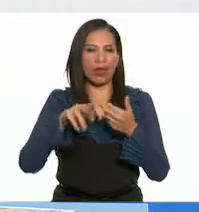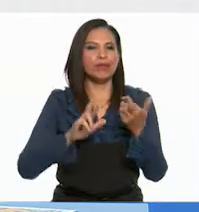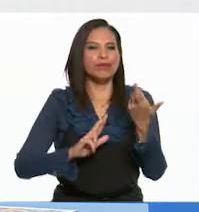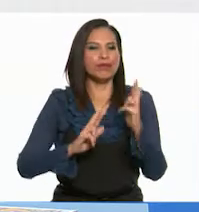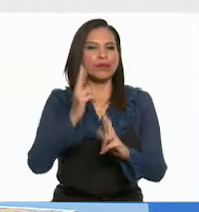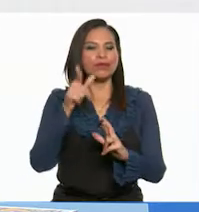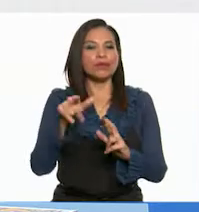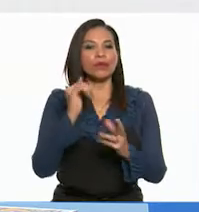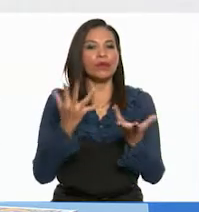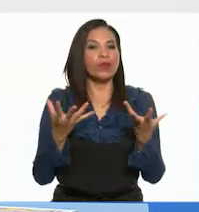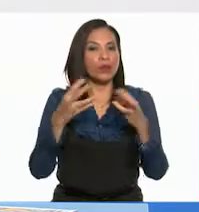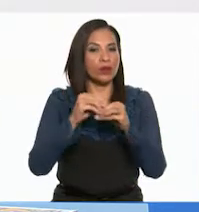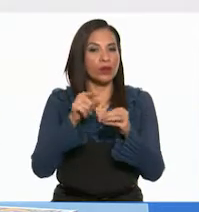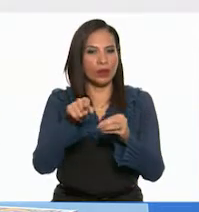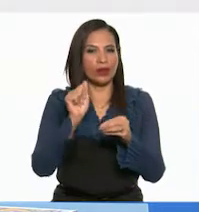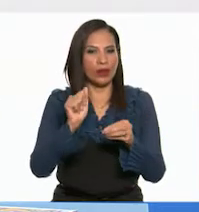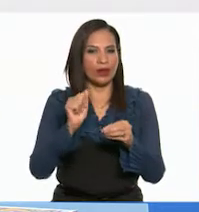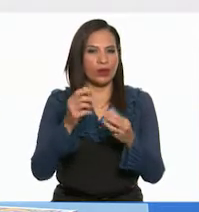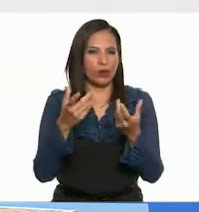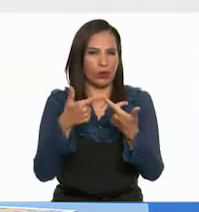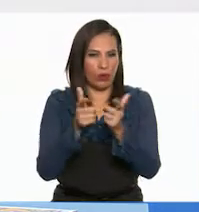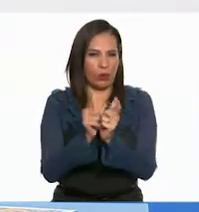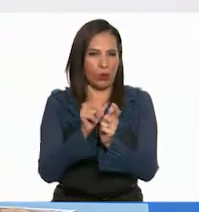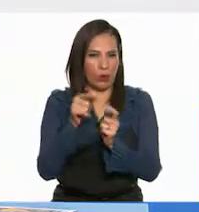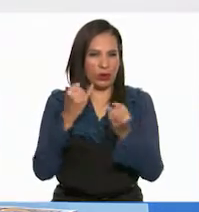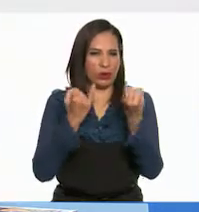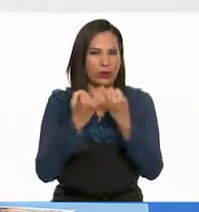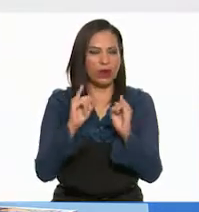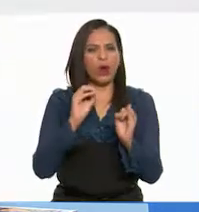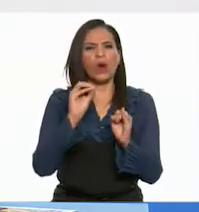Miguel Hidalgo lo integró a sus filas o qué sucedió después?